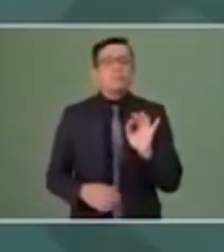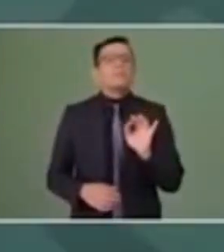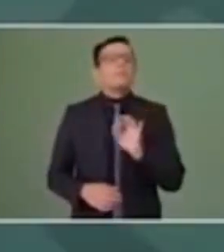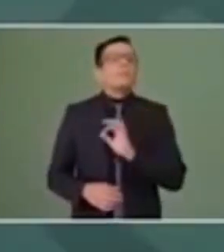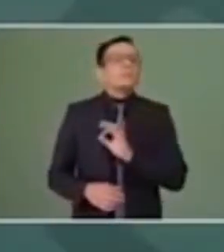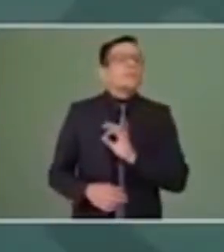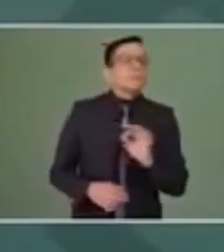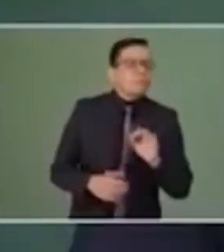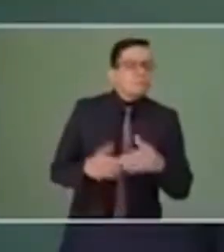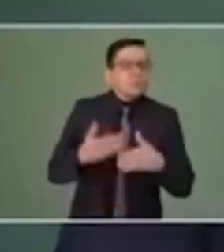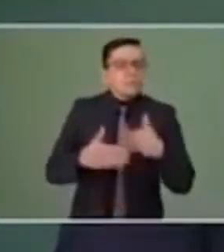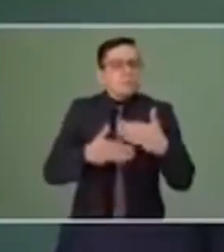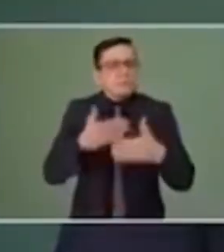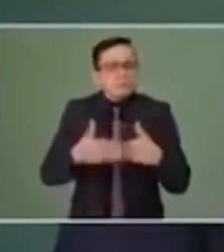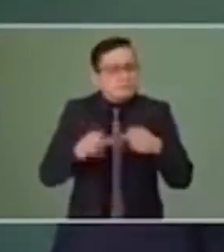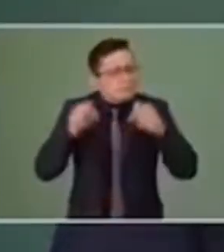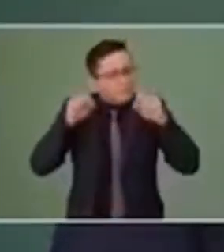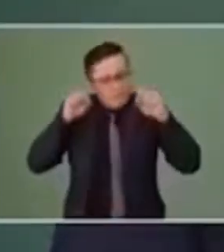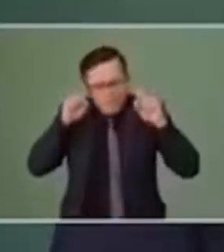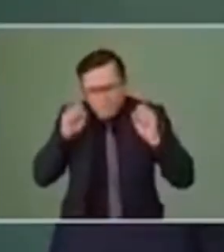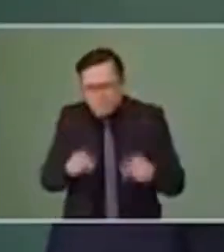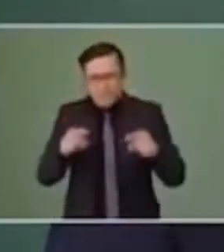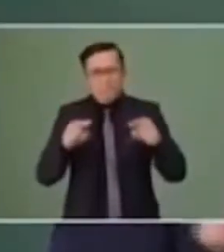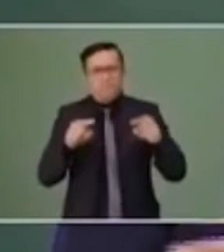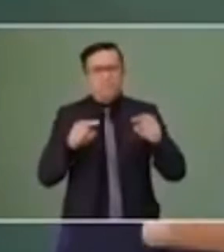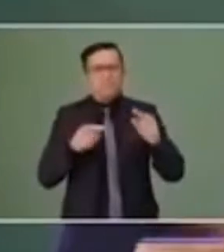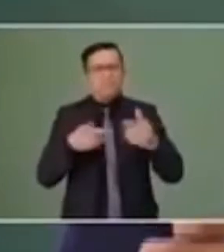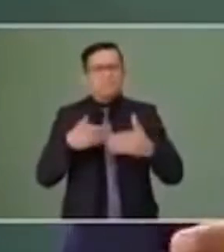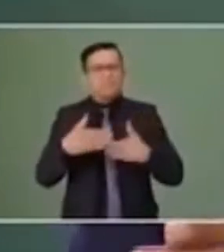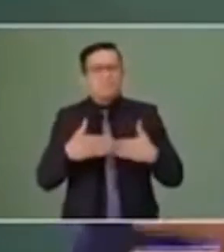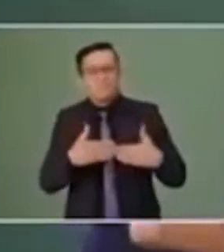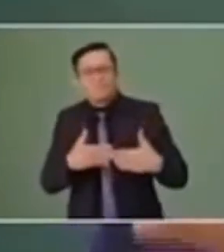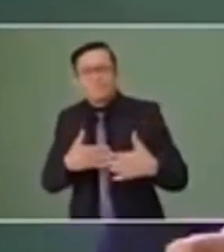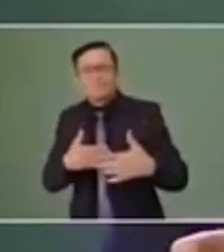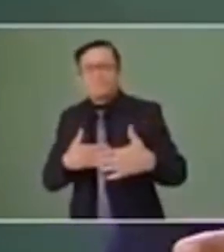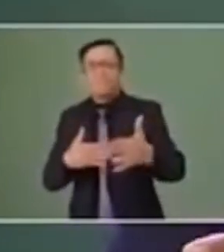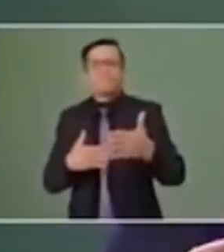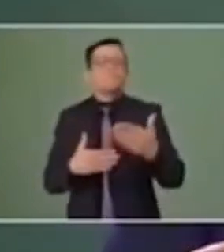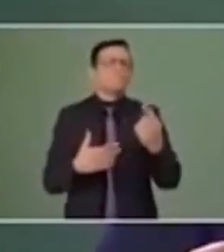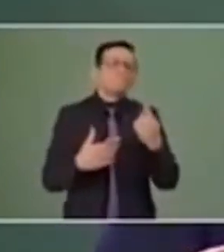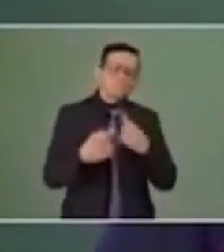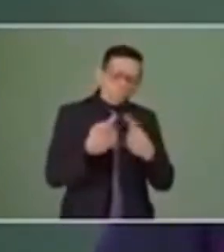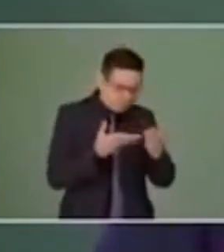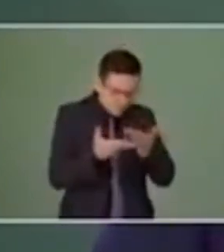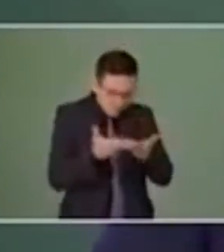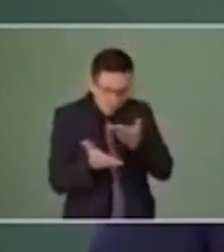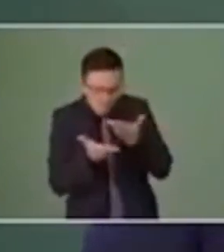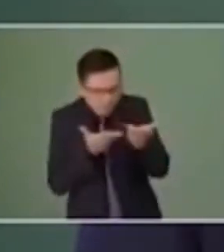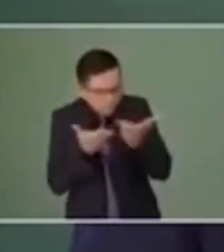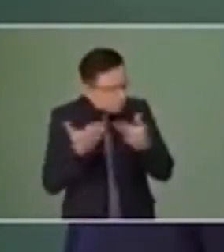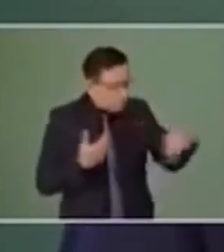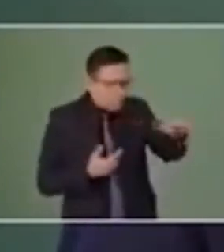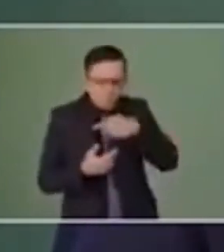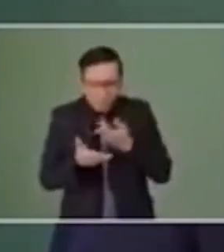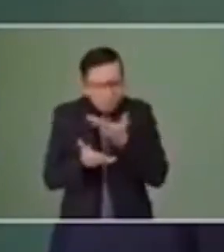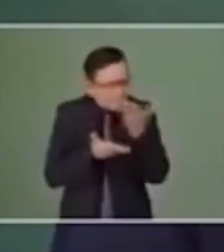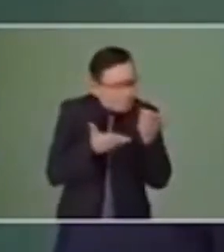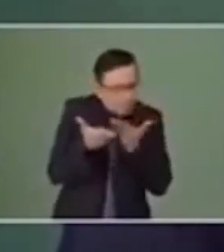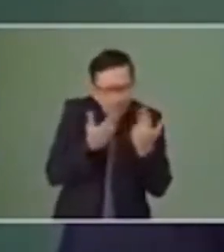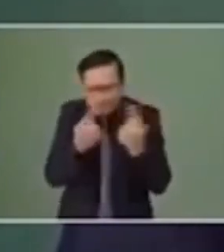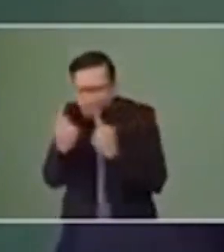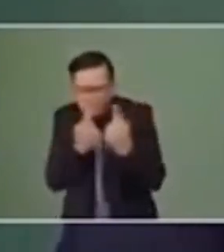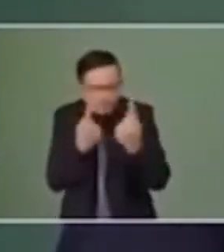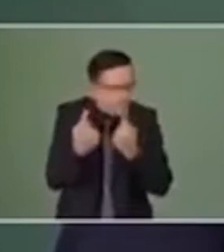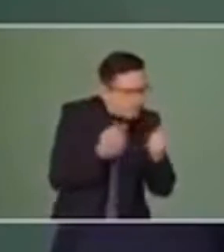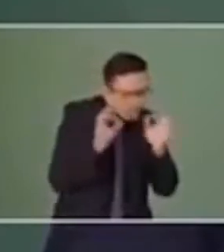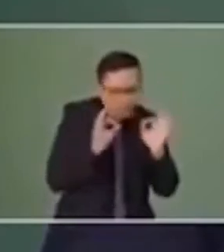pueblo el que tenga la última palabra o sea cuando se haga la consulta de que el ciudadano diga